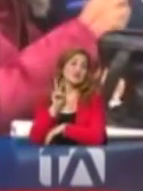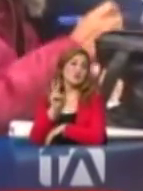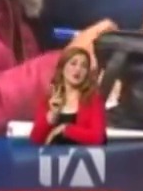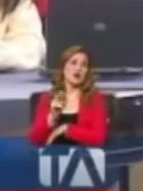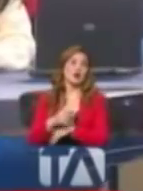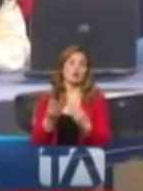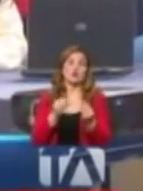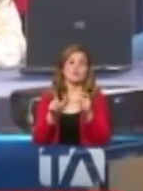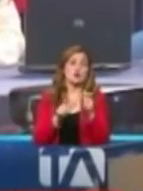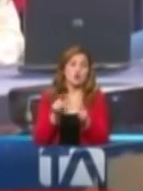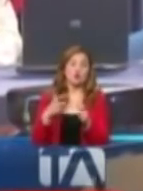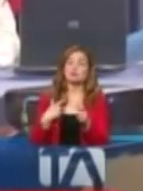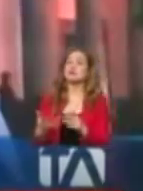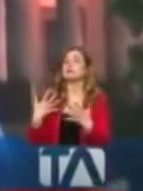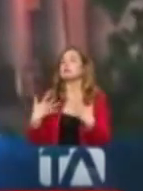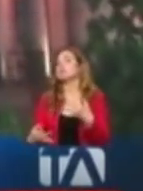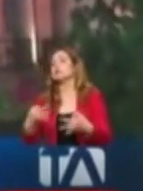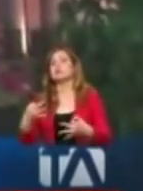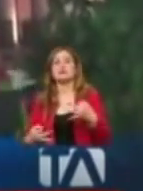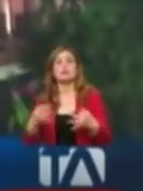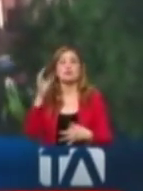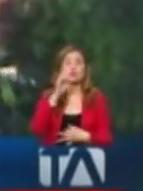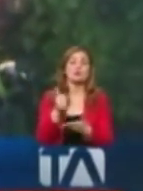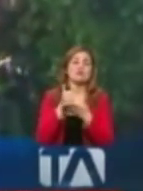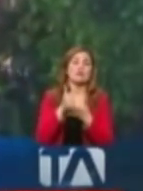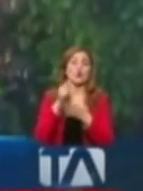2010 buscan justicia donde un gobierno